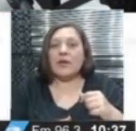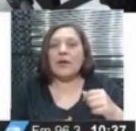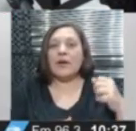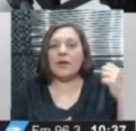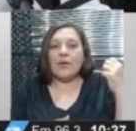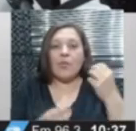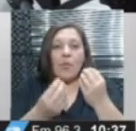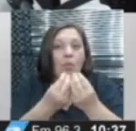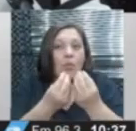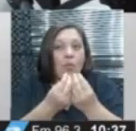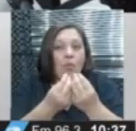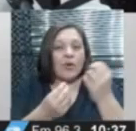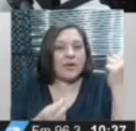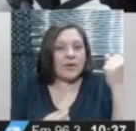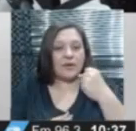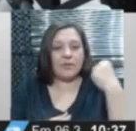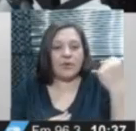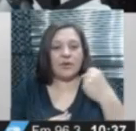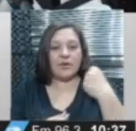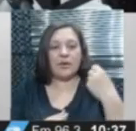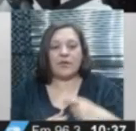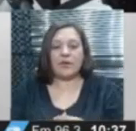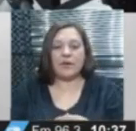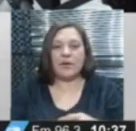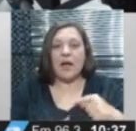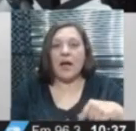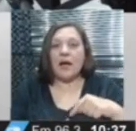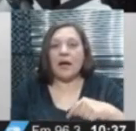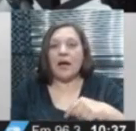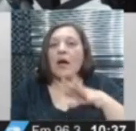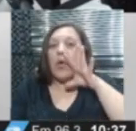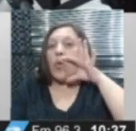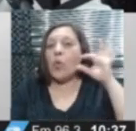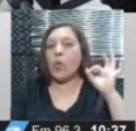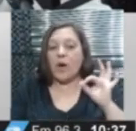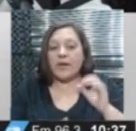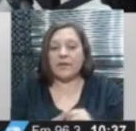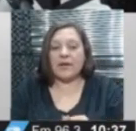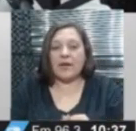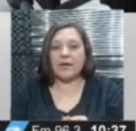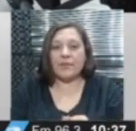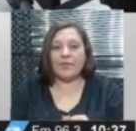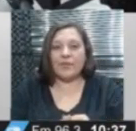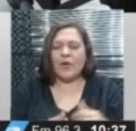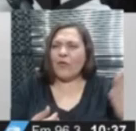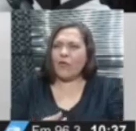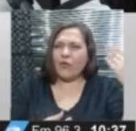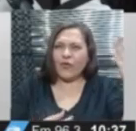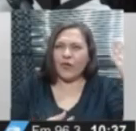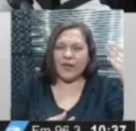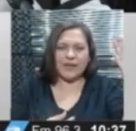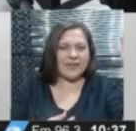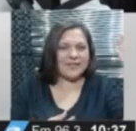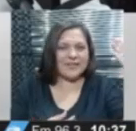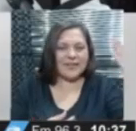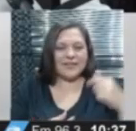emancipación de esclavitud Leti felicitaciones a Leticia dice aquí una oyente